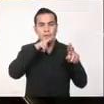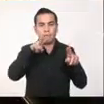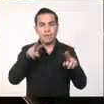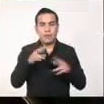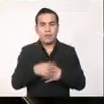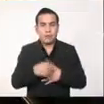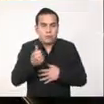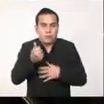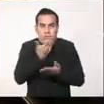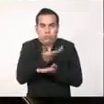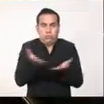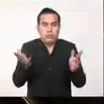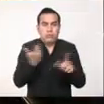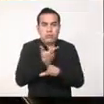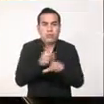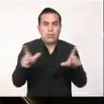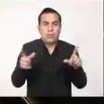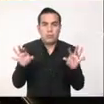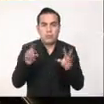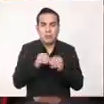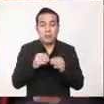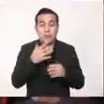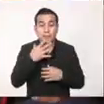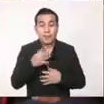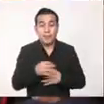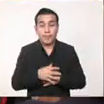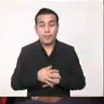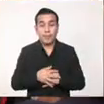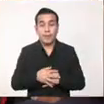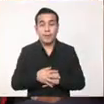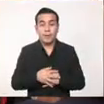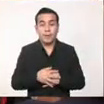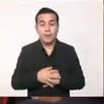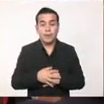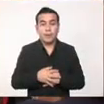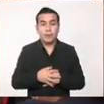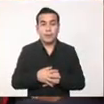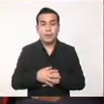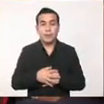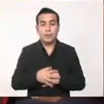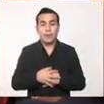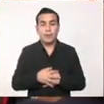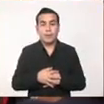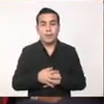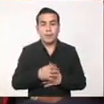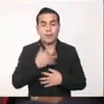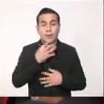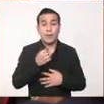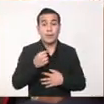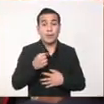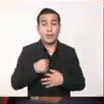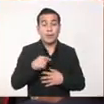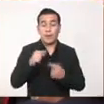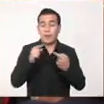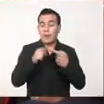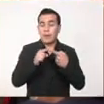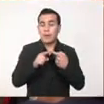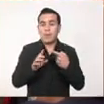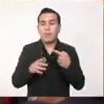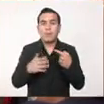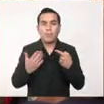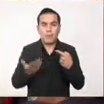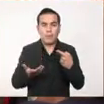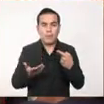hay problema con la oposición, ya lo dijimos ambos como 7 veces, pero el primer punto